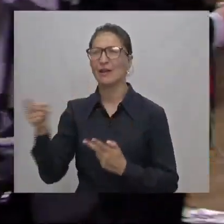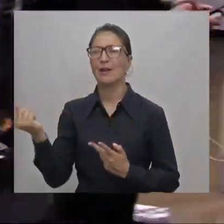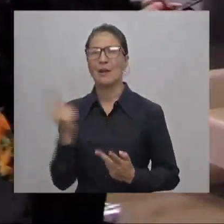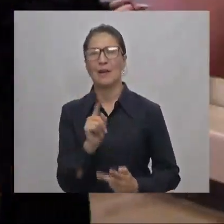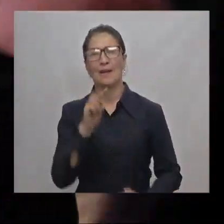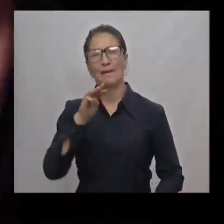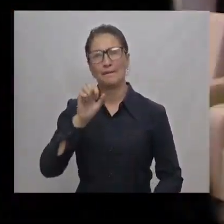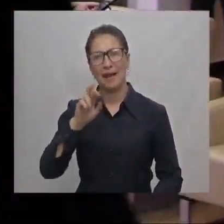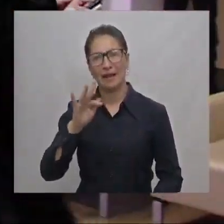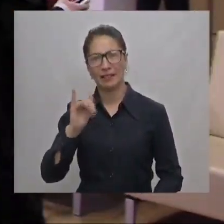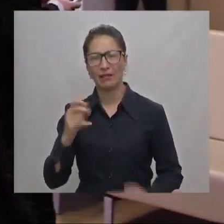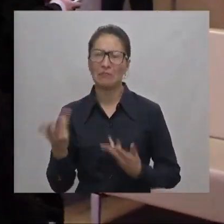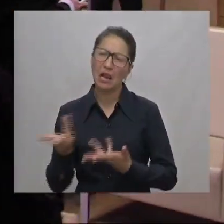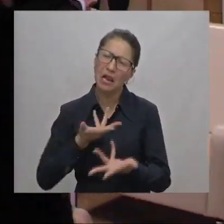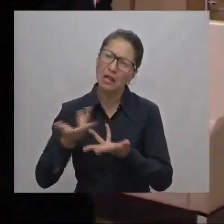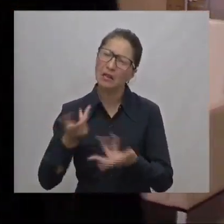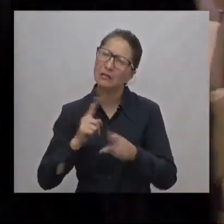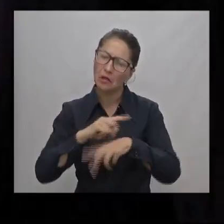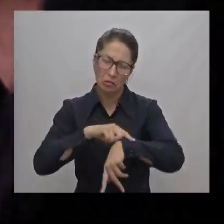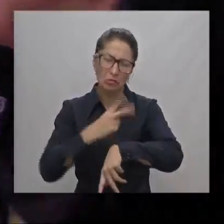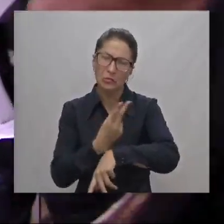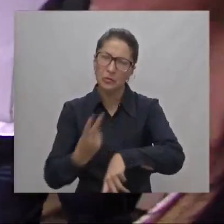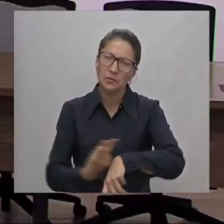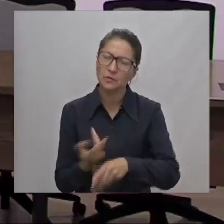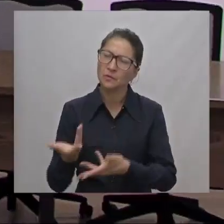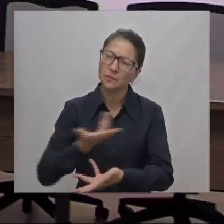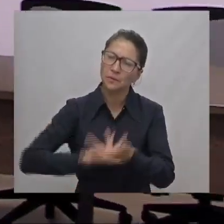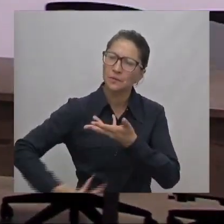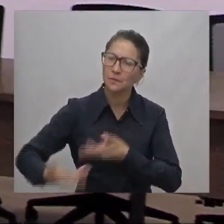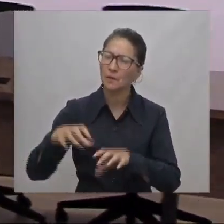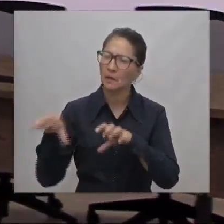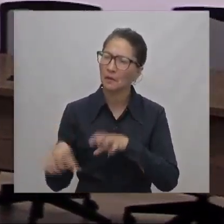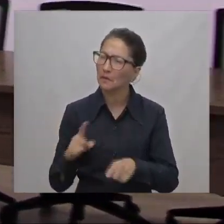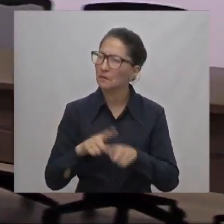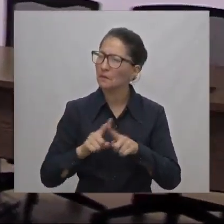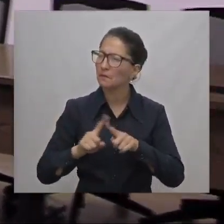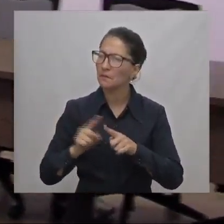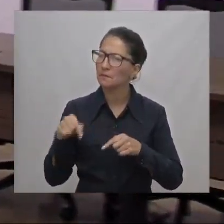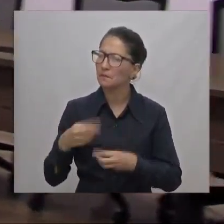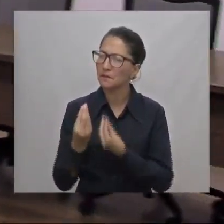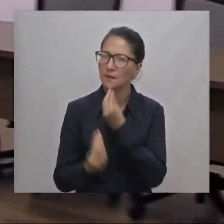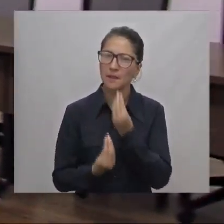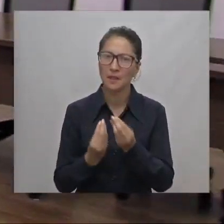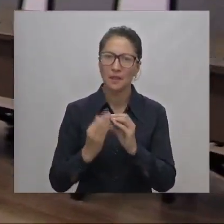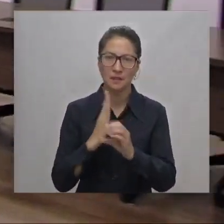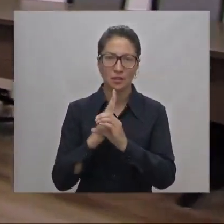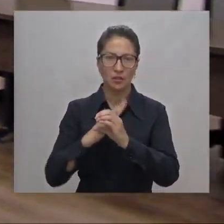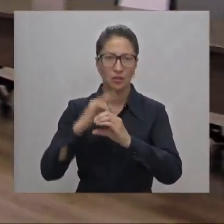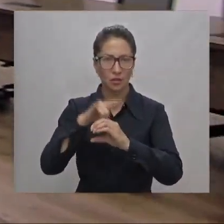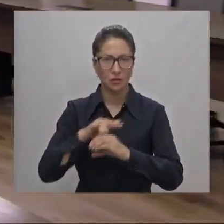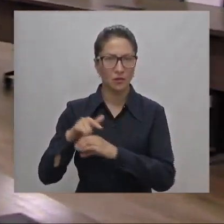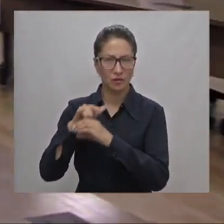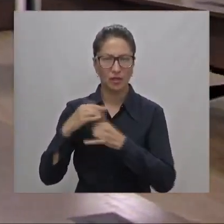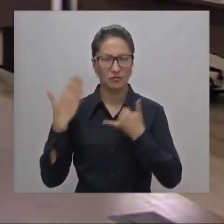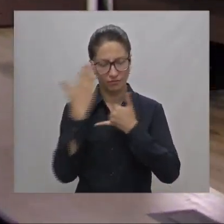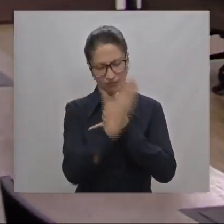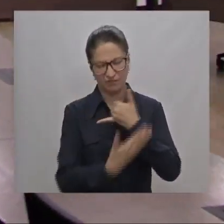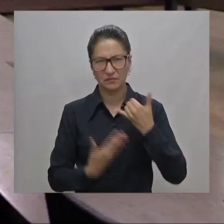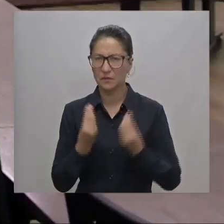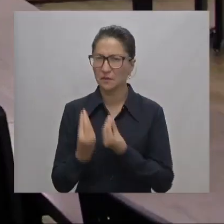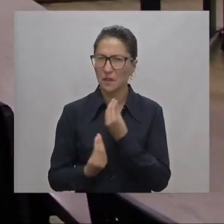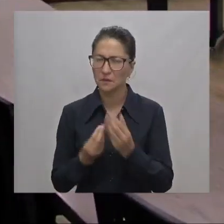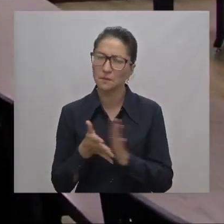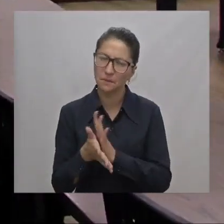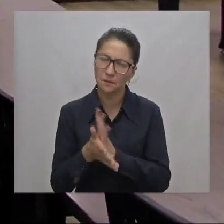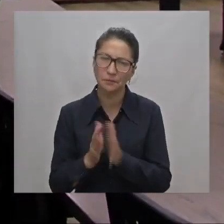Ramírez. Sostuvieron un diálogo de más de 2 horas sobre las diferentes actividades que desarrolla este órgano de control fiscal en todo el territorio